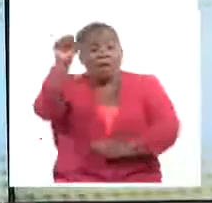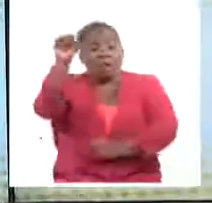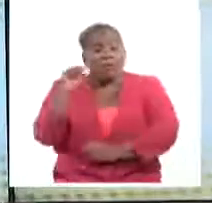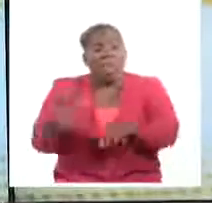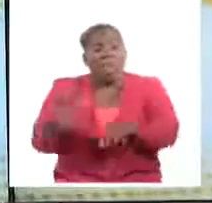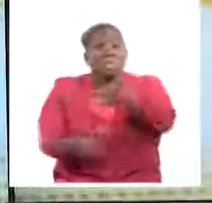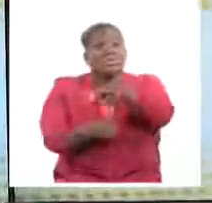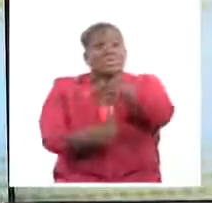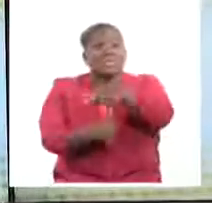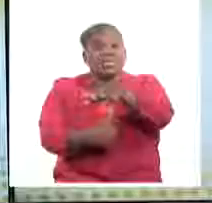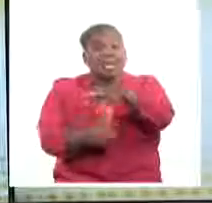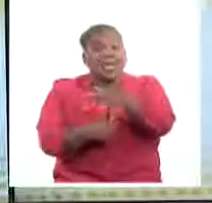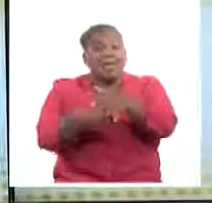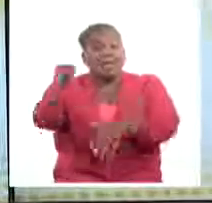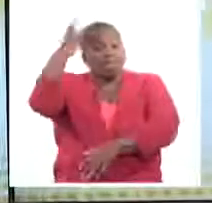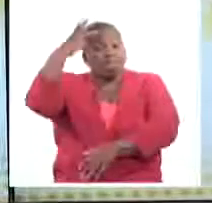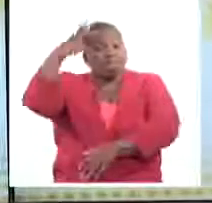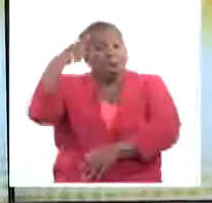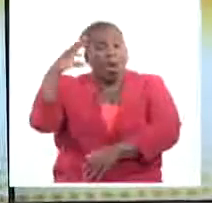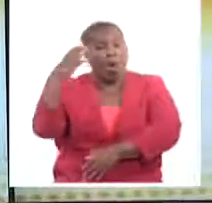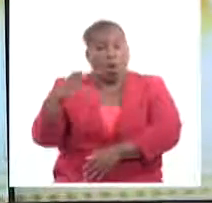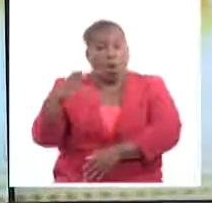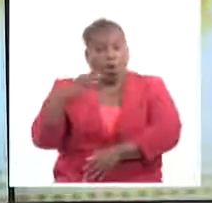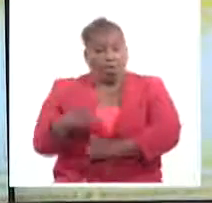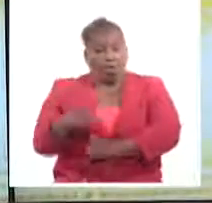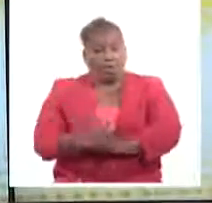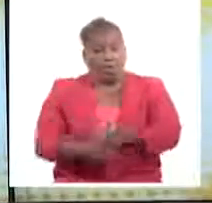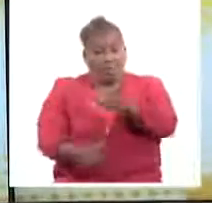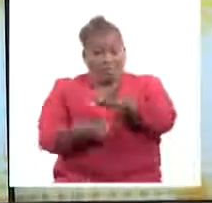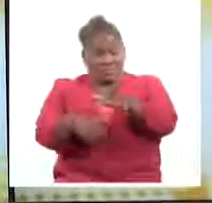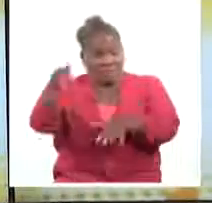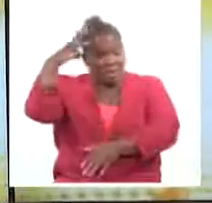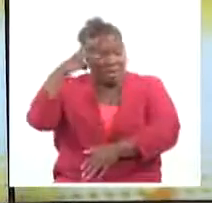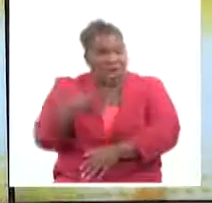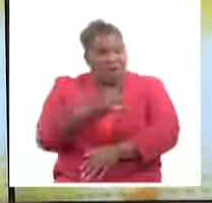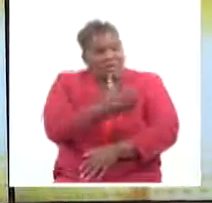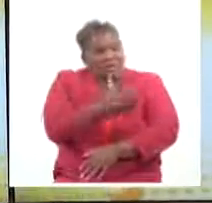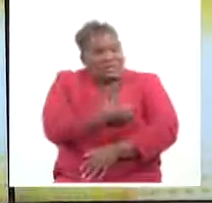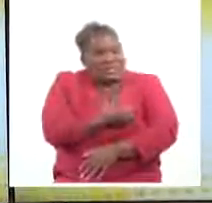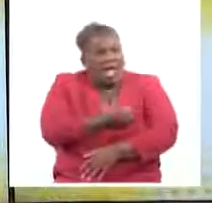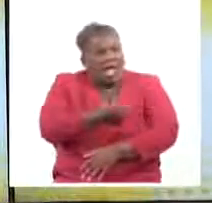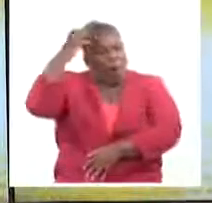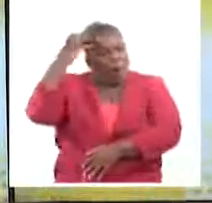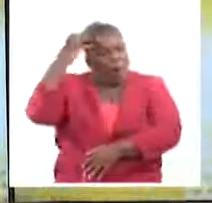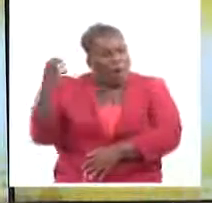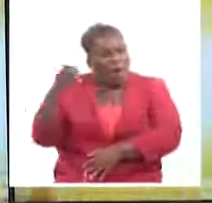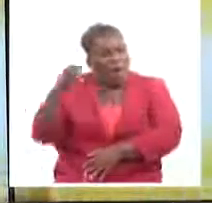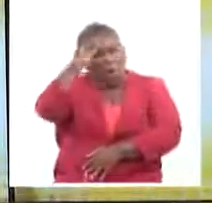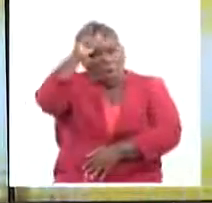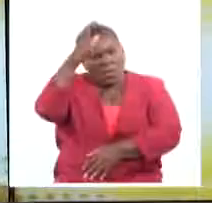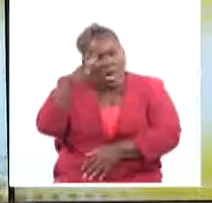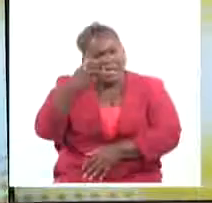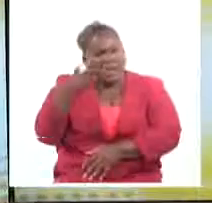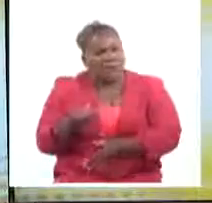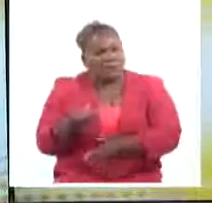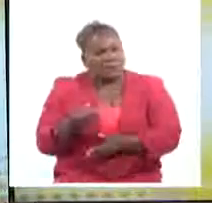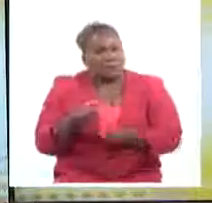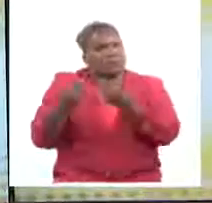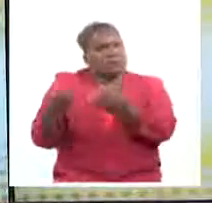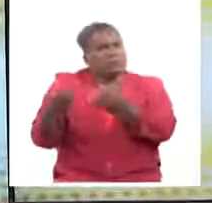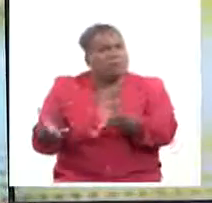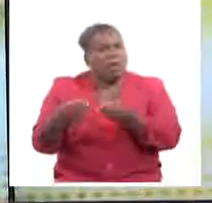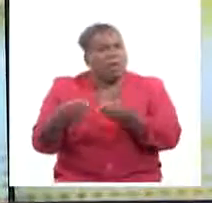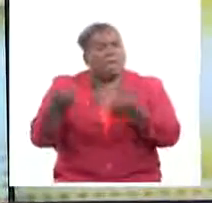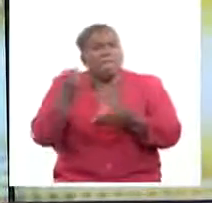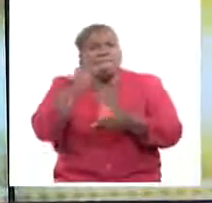México y Colombia. Andrés Manuel López Obrador lamentó que el gobierno de Alemania haya cedido a las presiones de la prensa y decidiera enviar